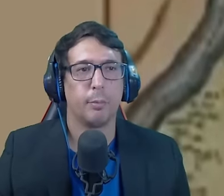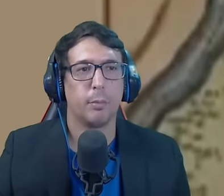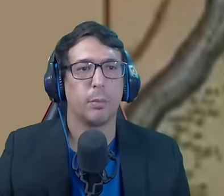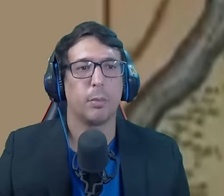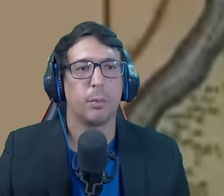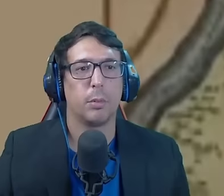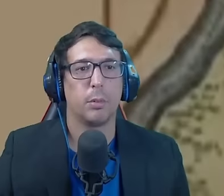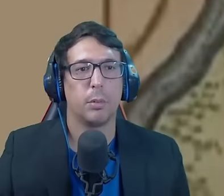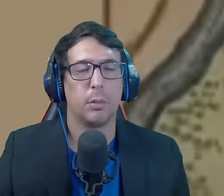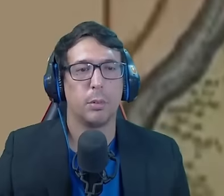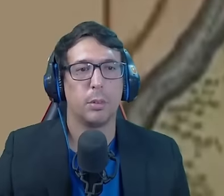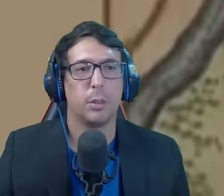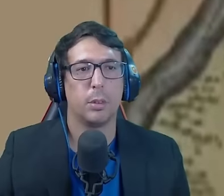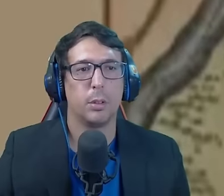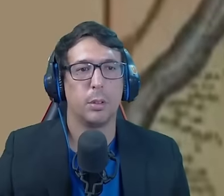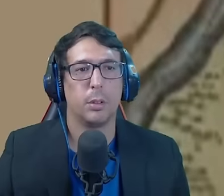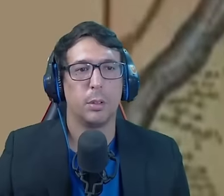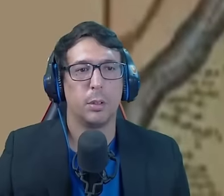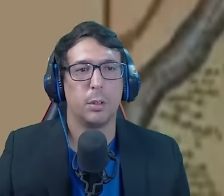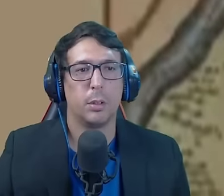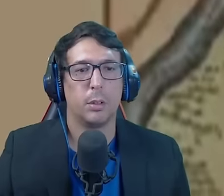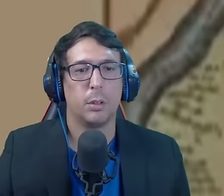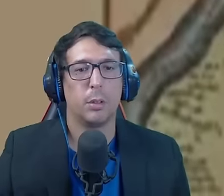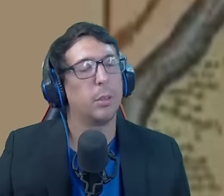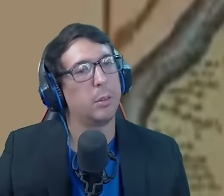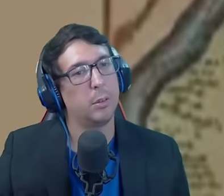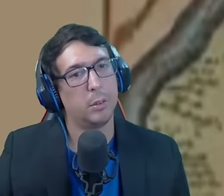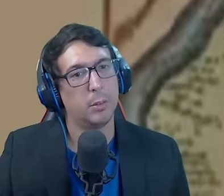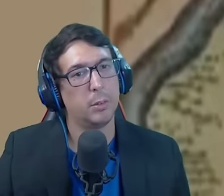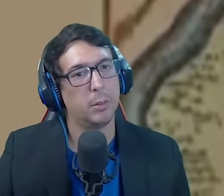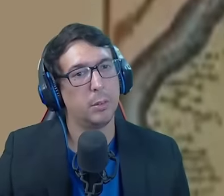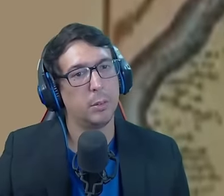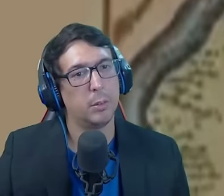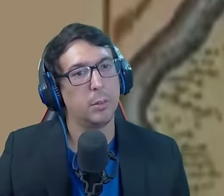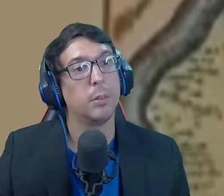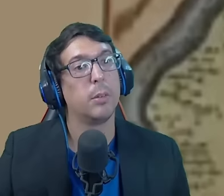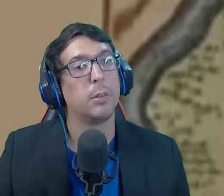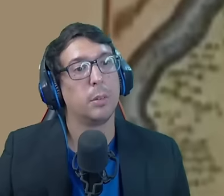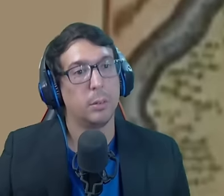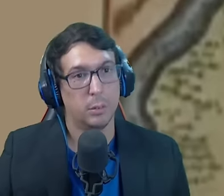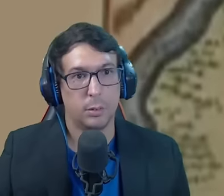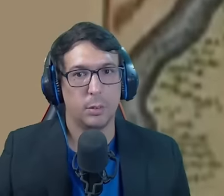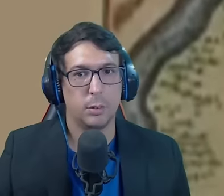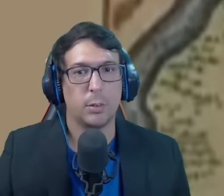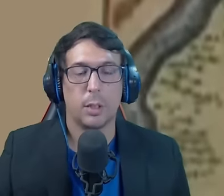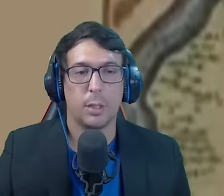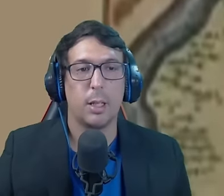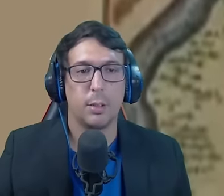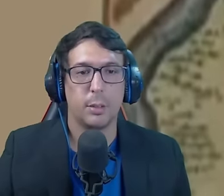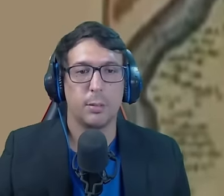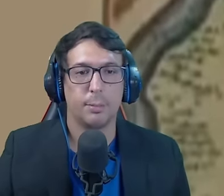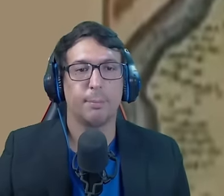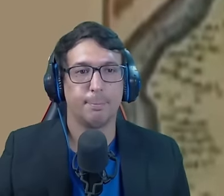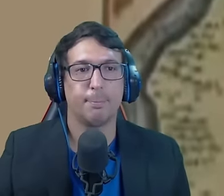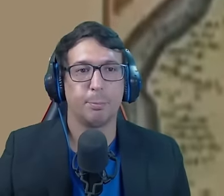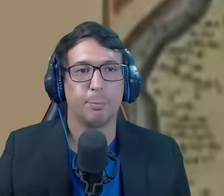existieron cambios en los estilos de vida de las huestes, a partir del contacto con los pueblos indígenas y sus creencias, lo que derivó en un interesante proceso